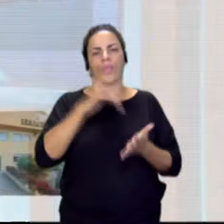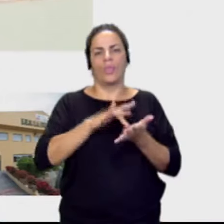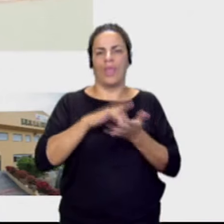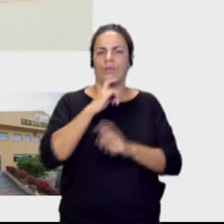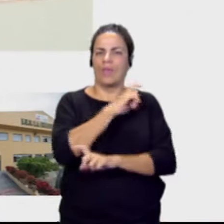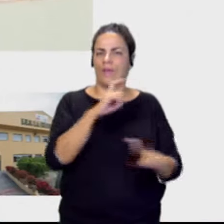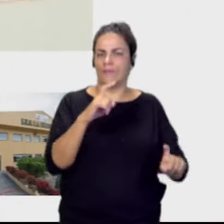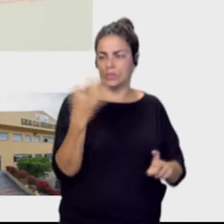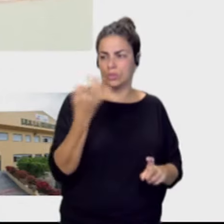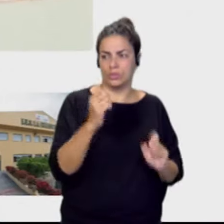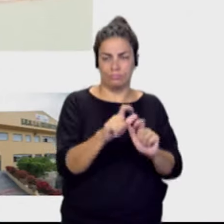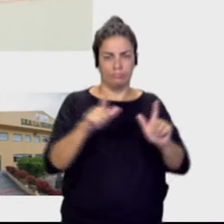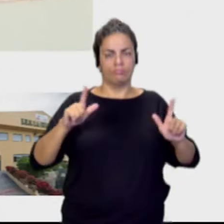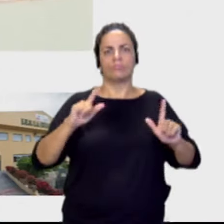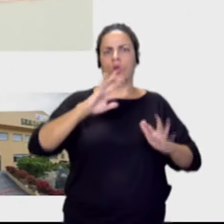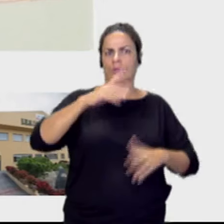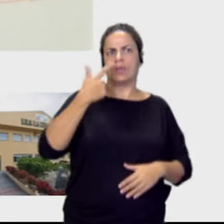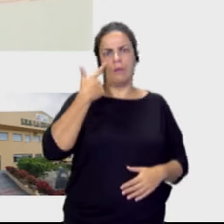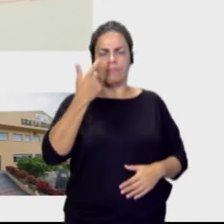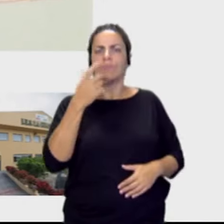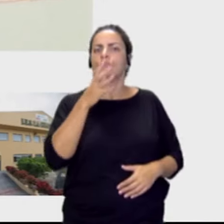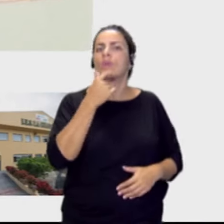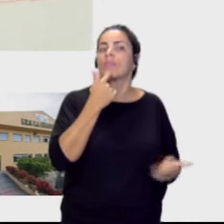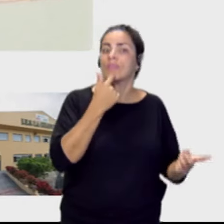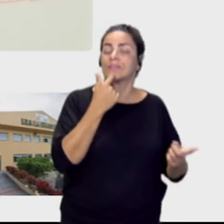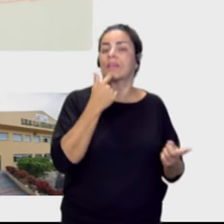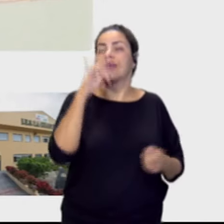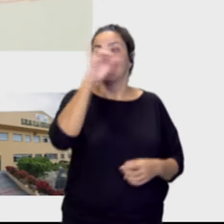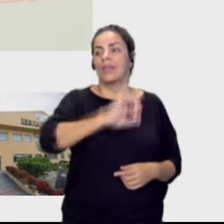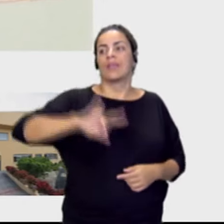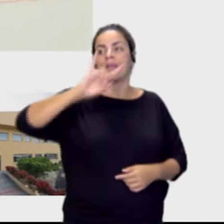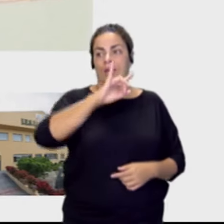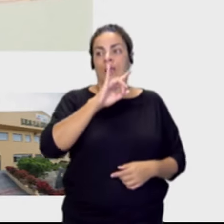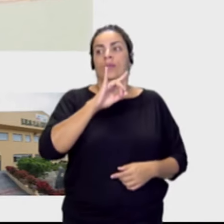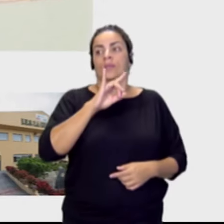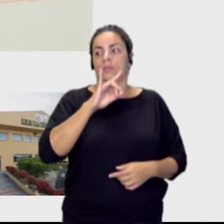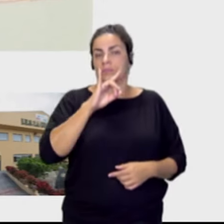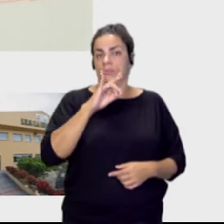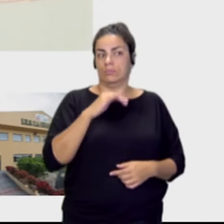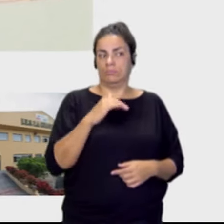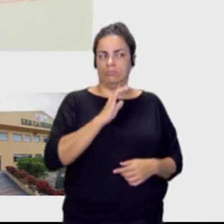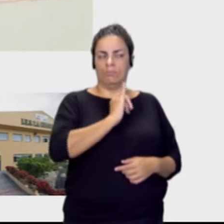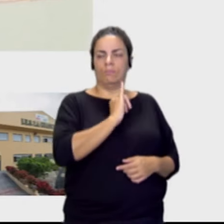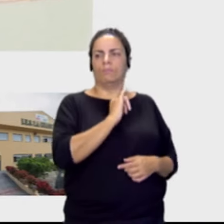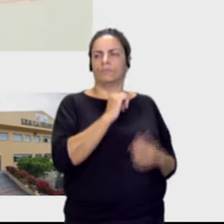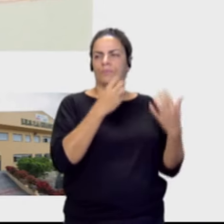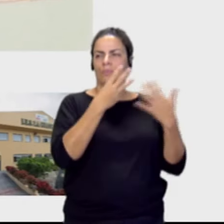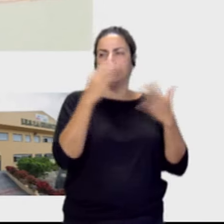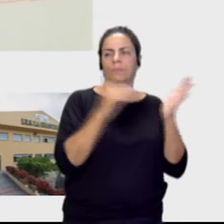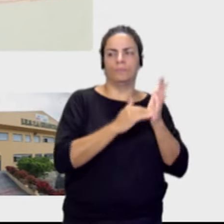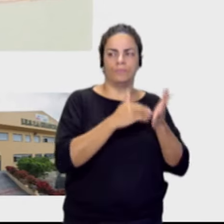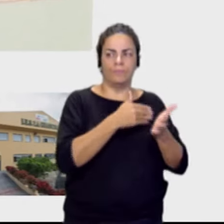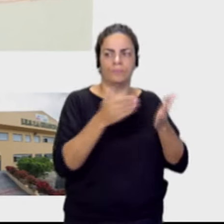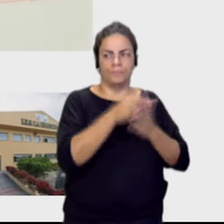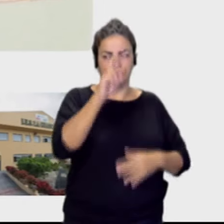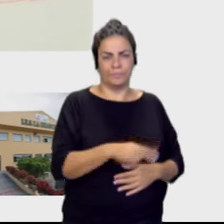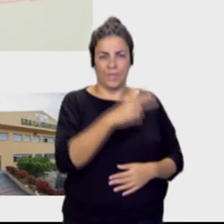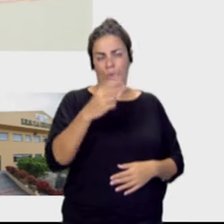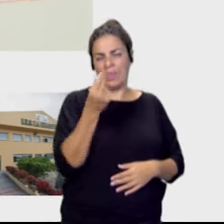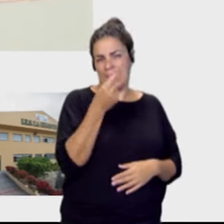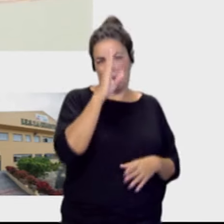además, llamativo. Fíjense que dice que Canarias maneja más de 8.500 millones de euros en dinero negro cada año. El archipiélago a la